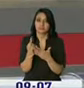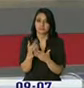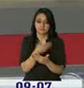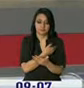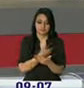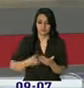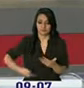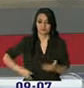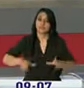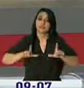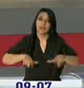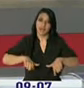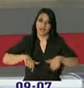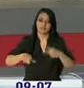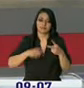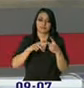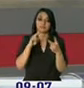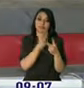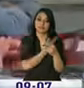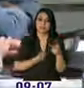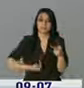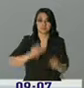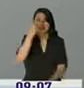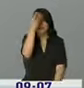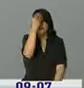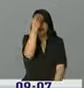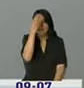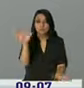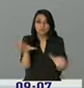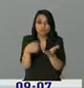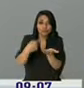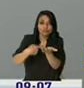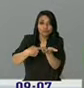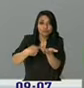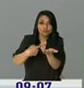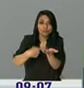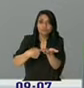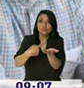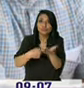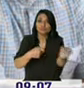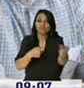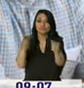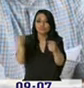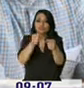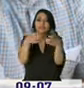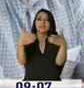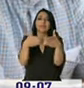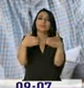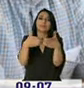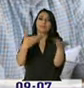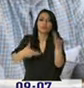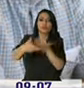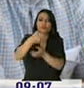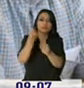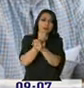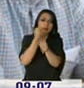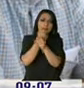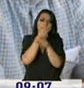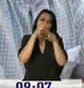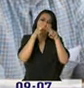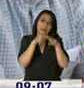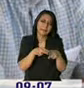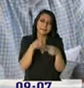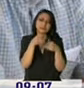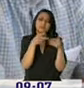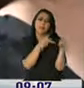Lenín Moreno, y el vicepresidente Jorge Glass se reunieron con su parte, con la parte de su equipo ministerial, para revisar la hoja de ruta que se